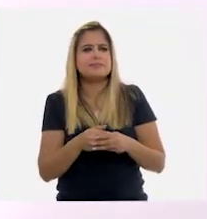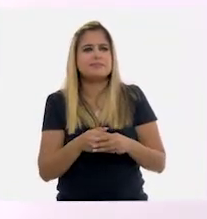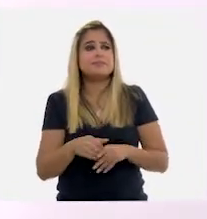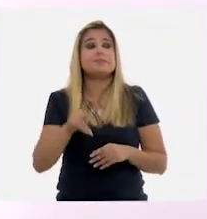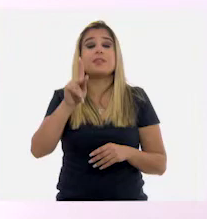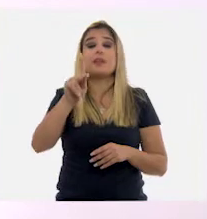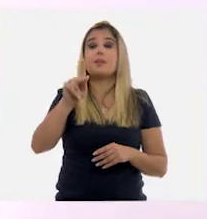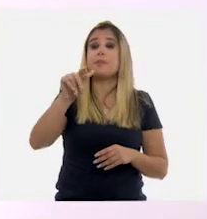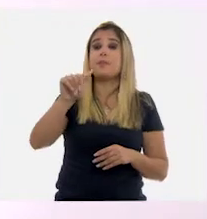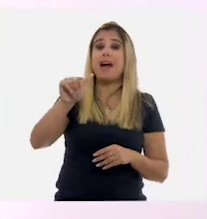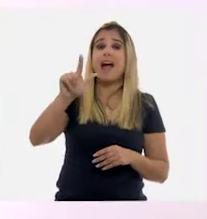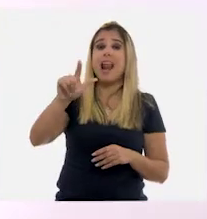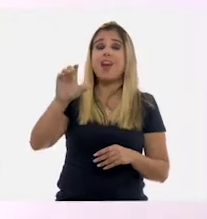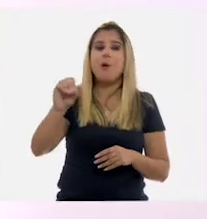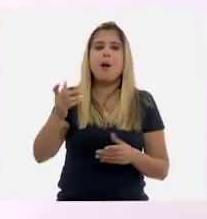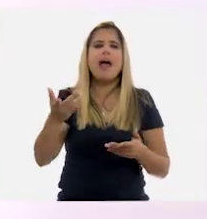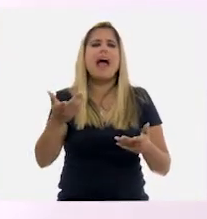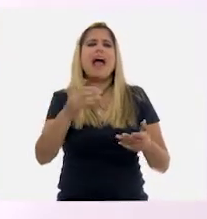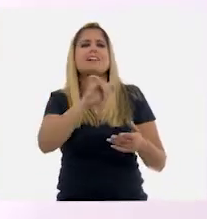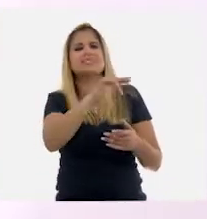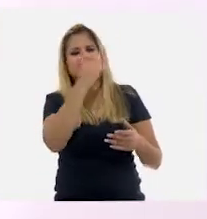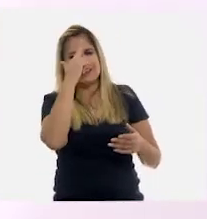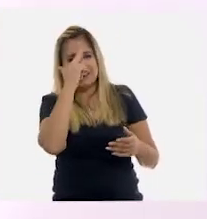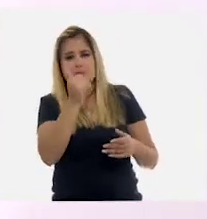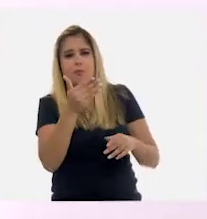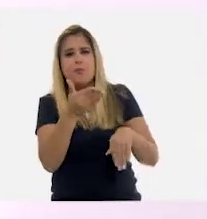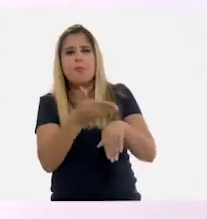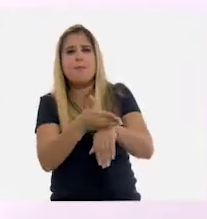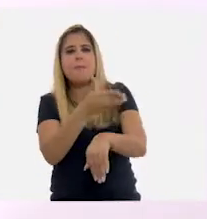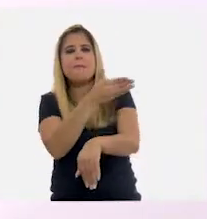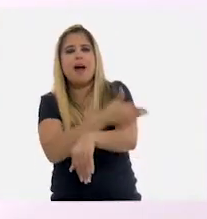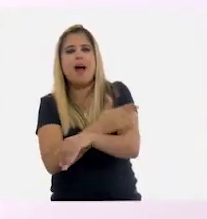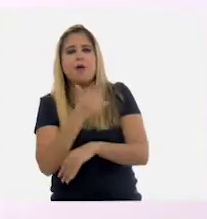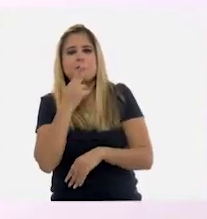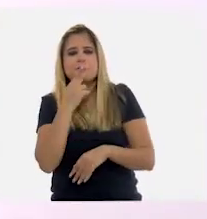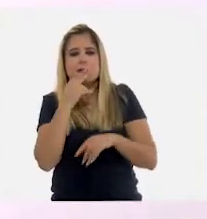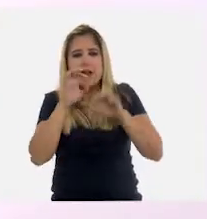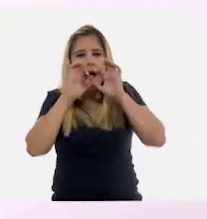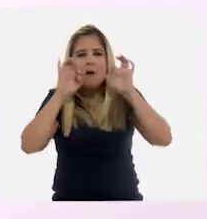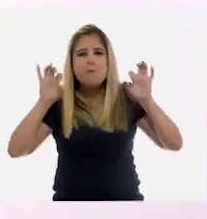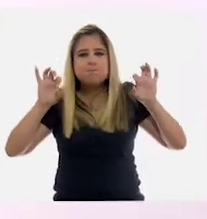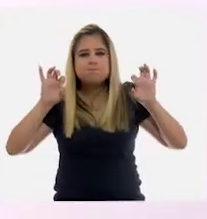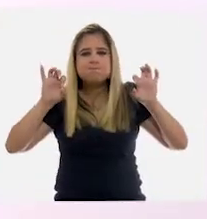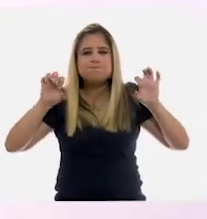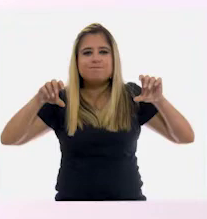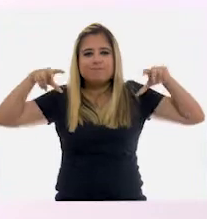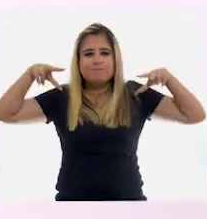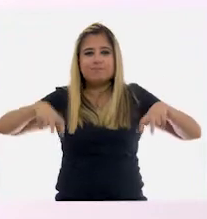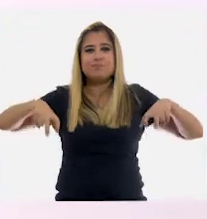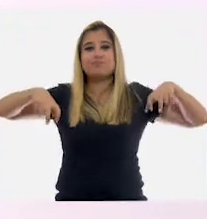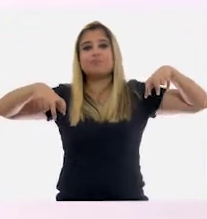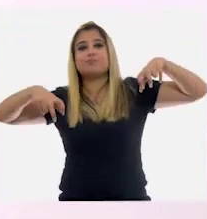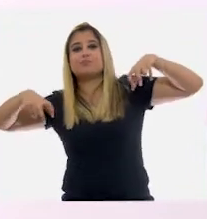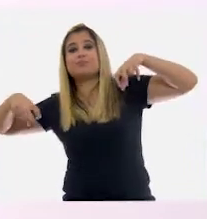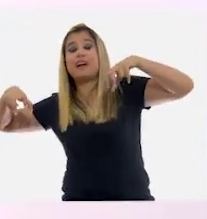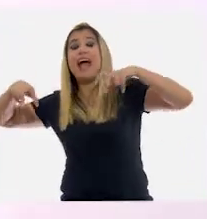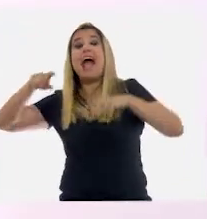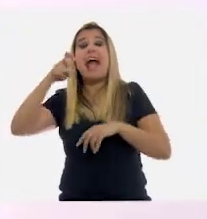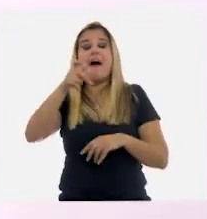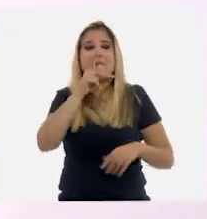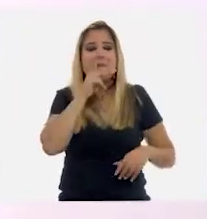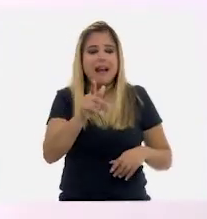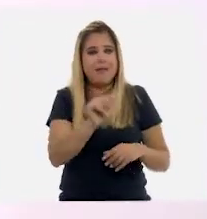palo. Palo, claro. Palo. El palo que usaba también, la rana para volar. Ajá, también esta otra